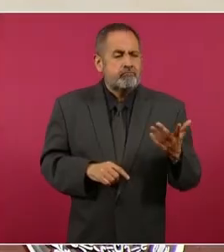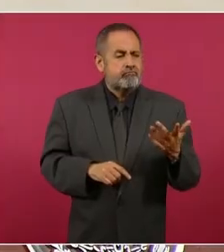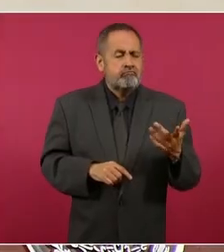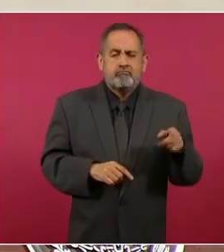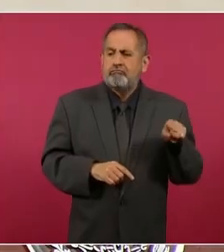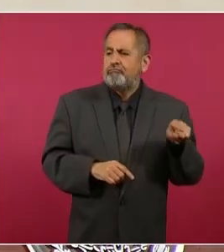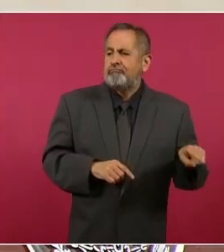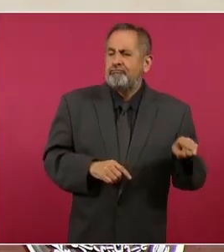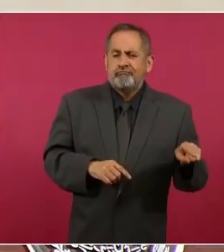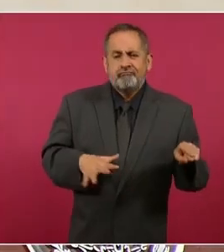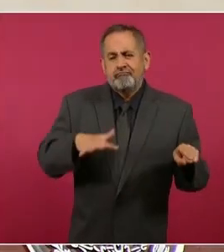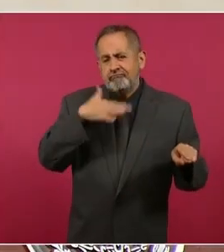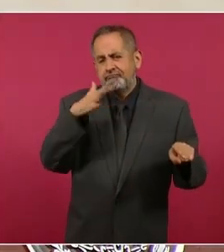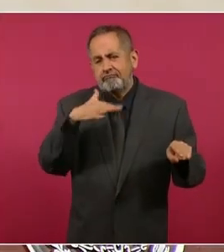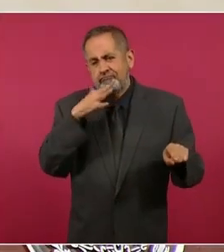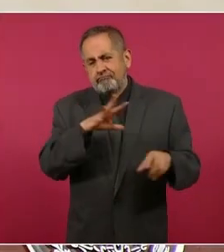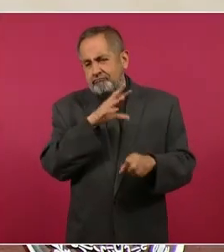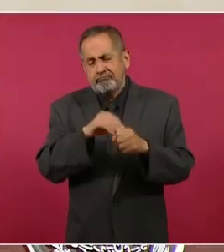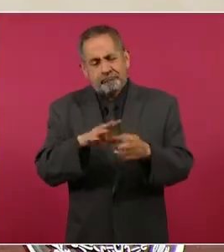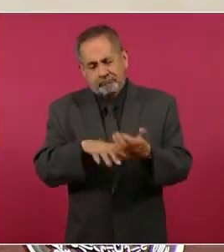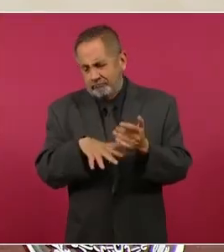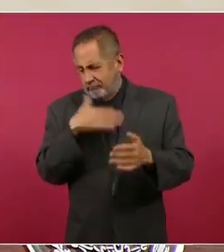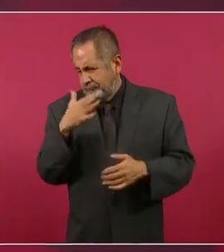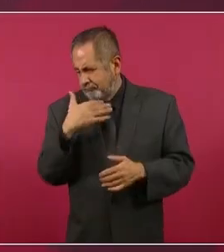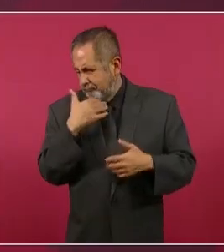régimen de corrupción.